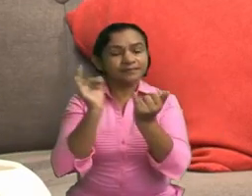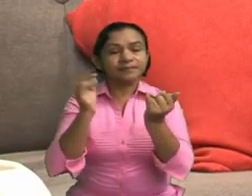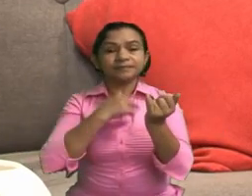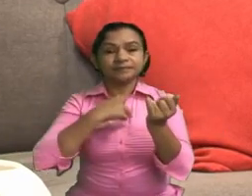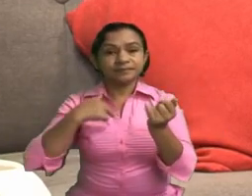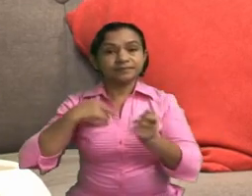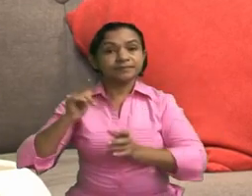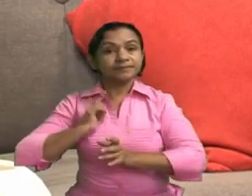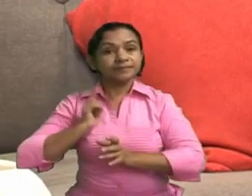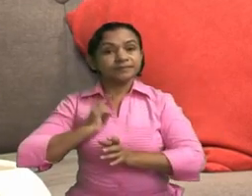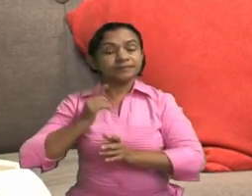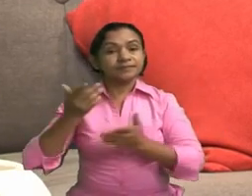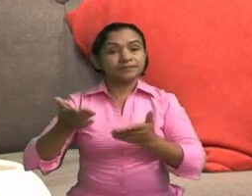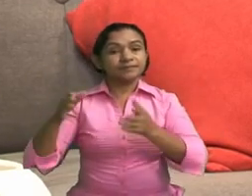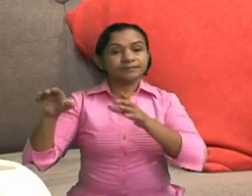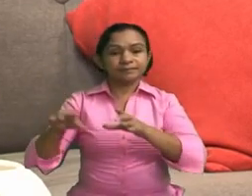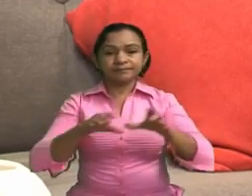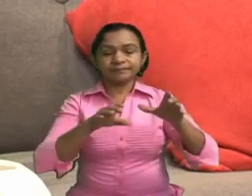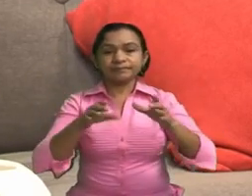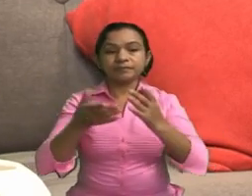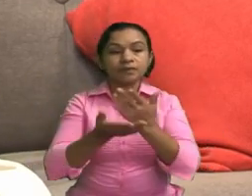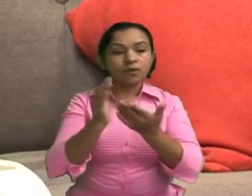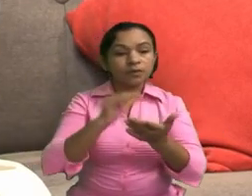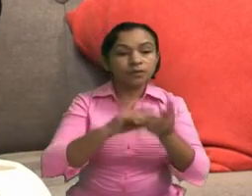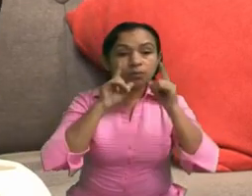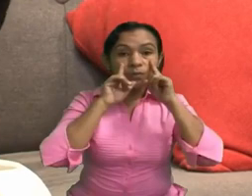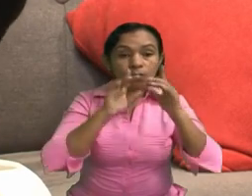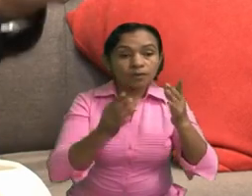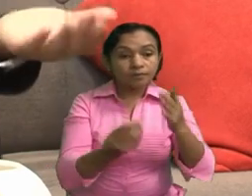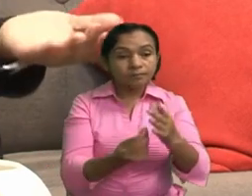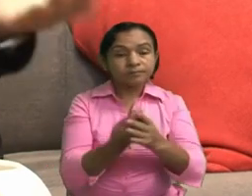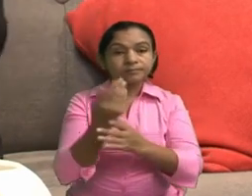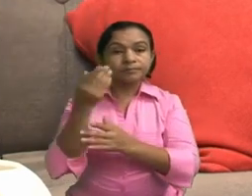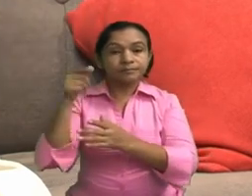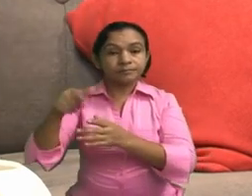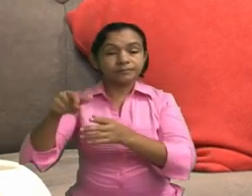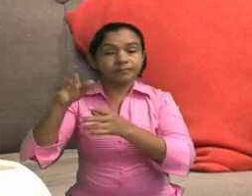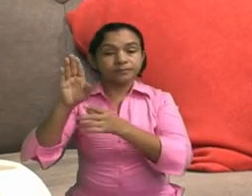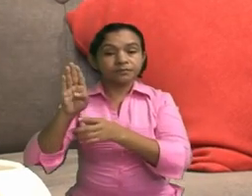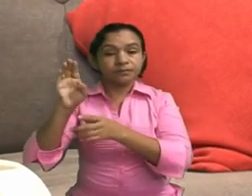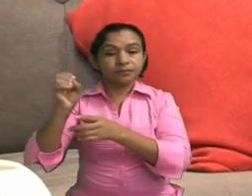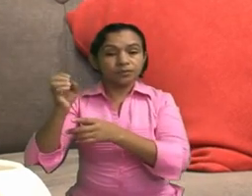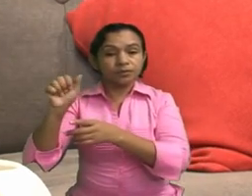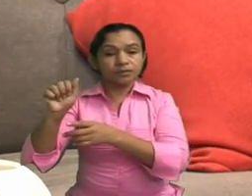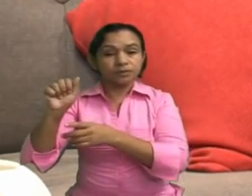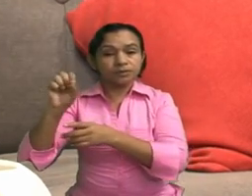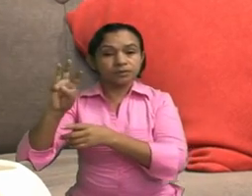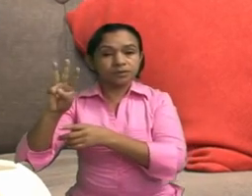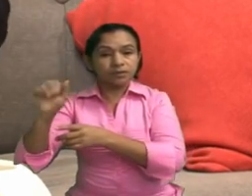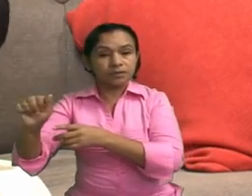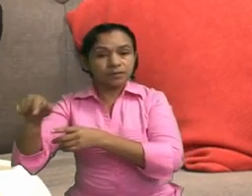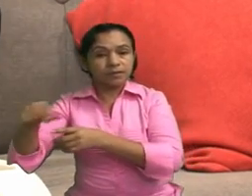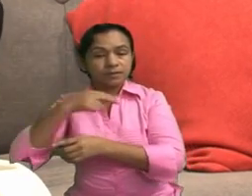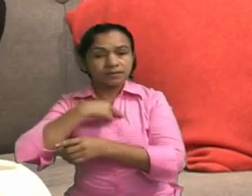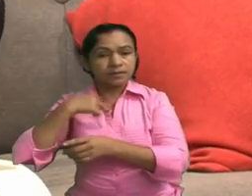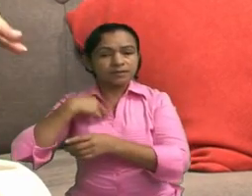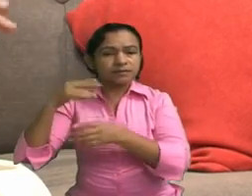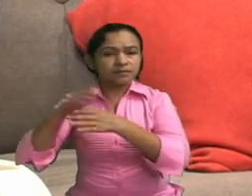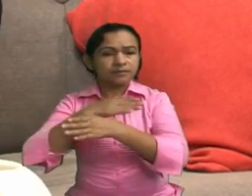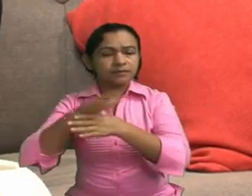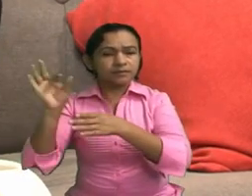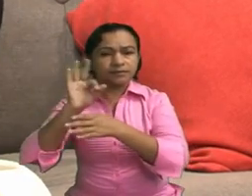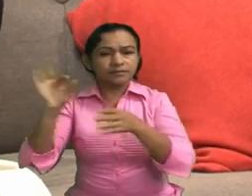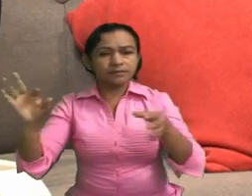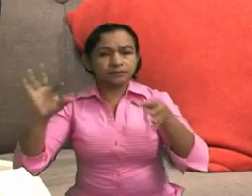aplicar acciones de restauración. En la Reserva de Biosfera de Dos Aguas se vienen desarrollando, implementando de la